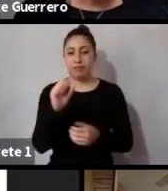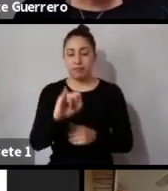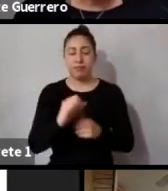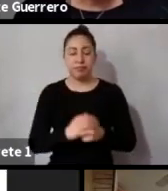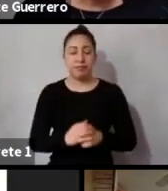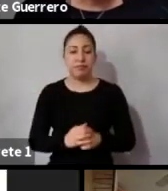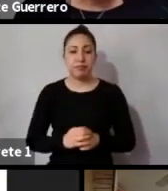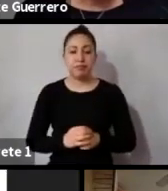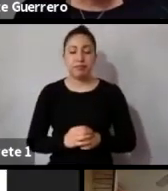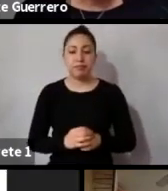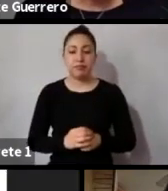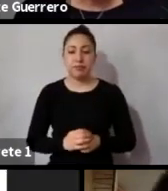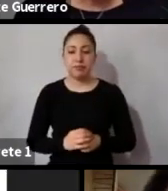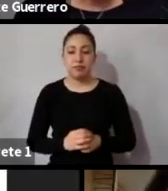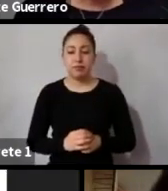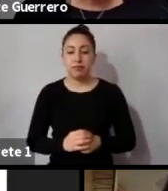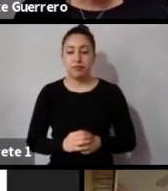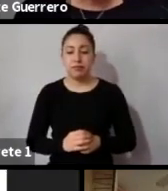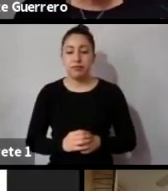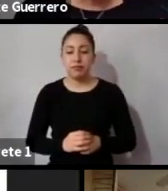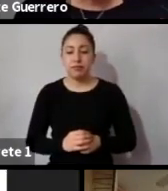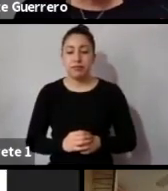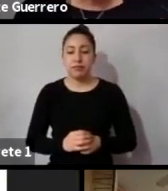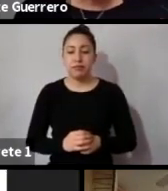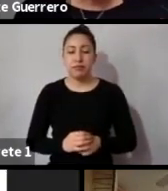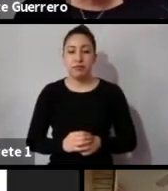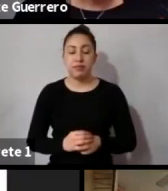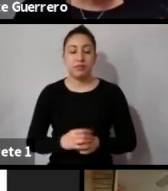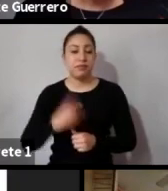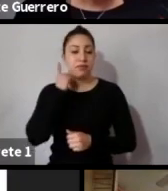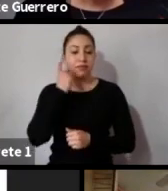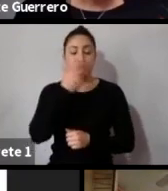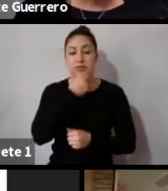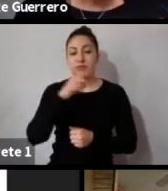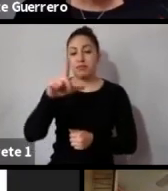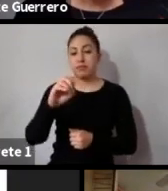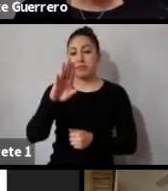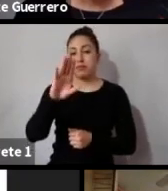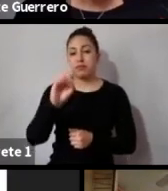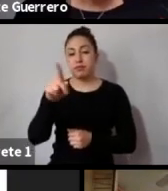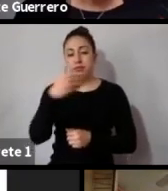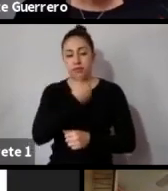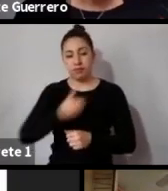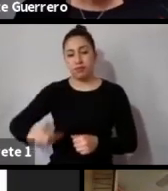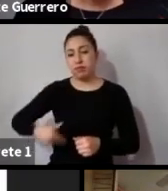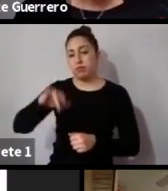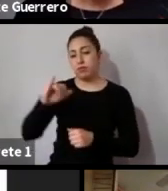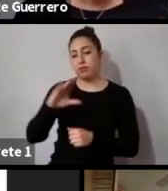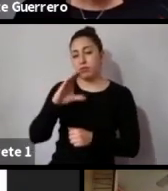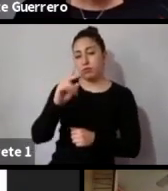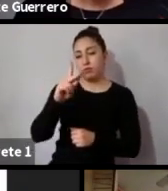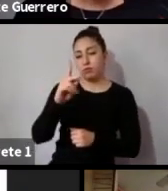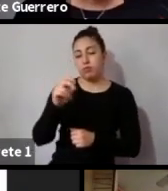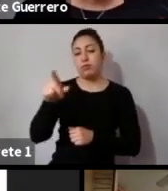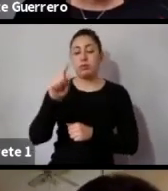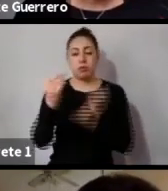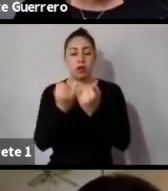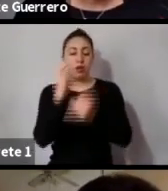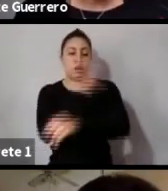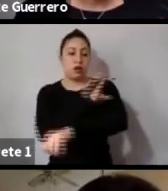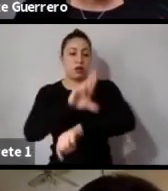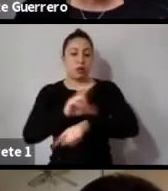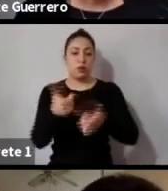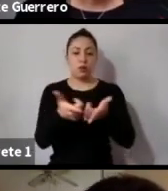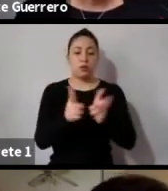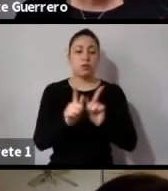Gracias, diputado. Gracias, diputado. Diputado Víctor Hugo Lobo Román, presidente de la Junta de Coordinación Política y coordinador del Grupo Parlamentario del